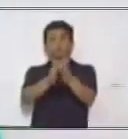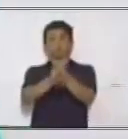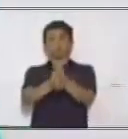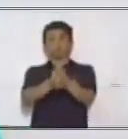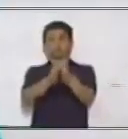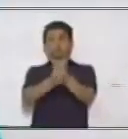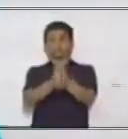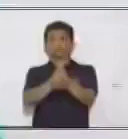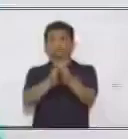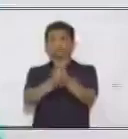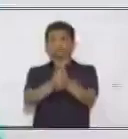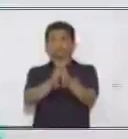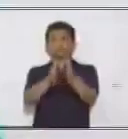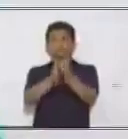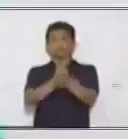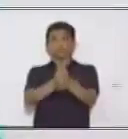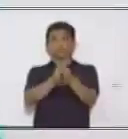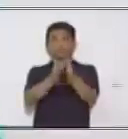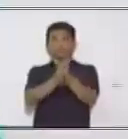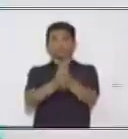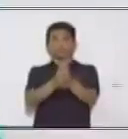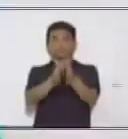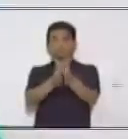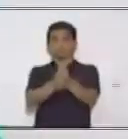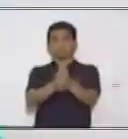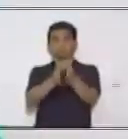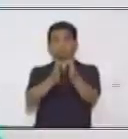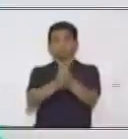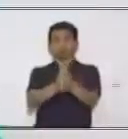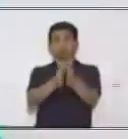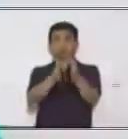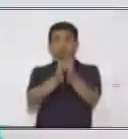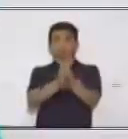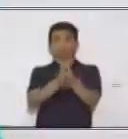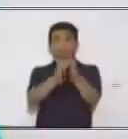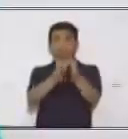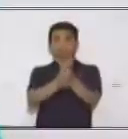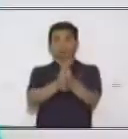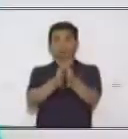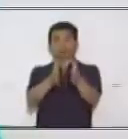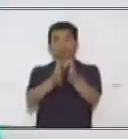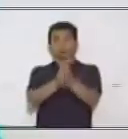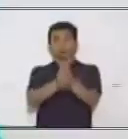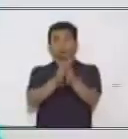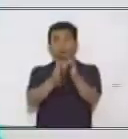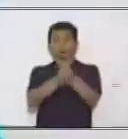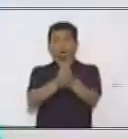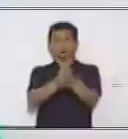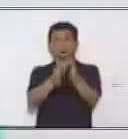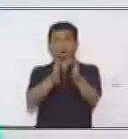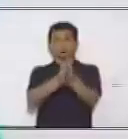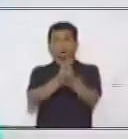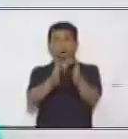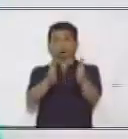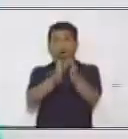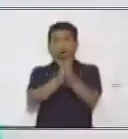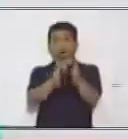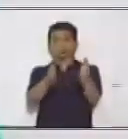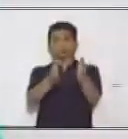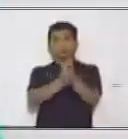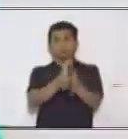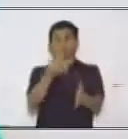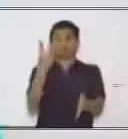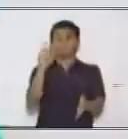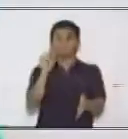6, 7, 8, 9, 10, 11, 12, 13, 14, 15, 16, 17, 18,